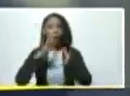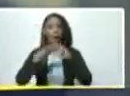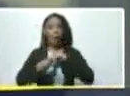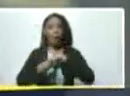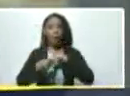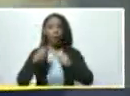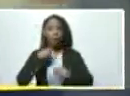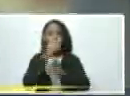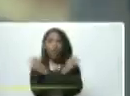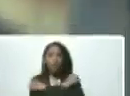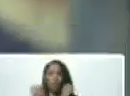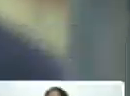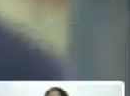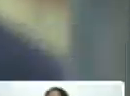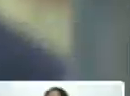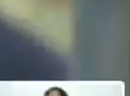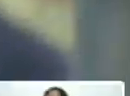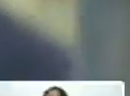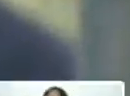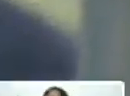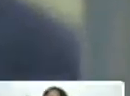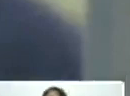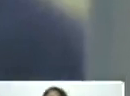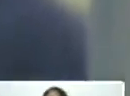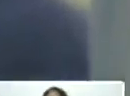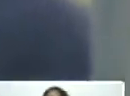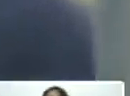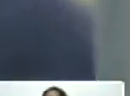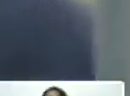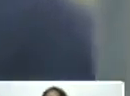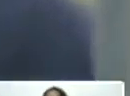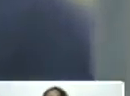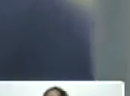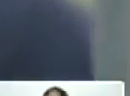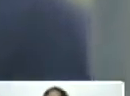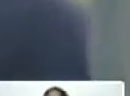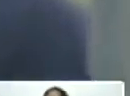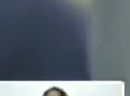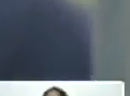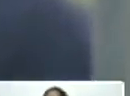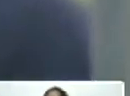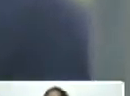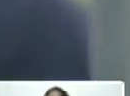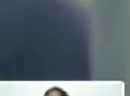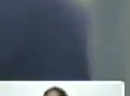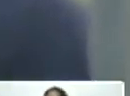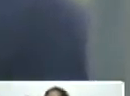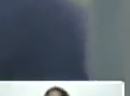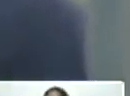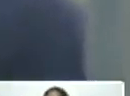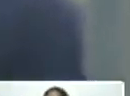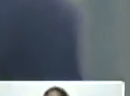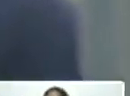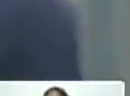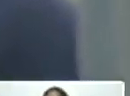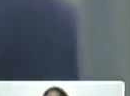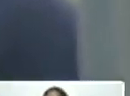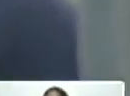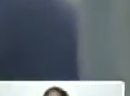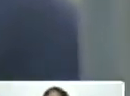Los felicito, porque así es el poder popular. Tiene que ser protagónico, deliberante,